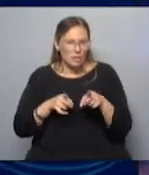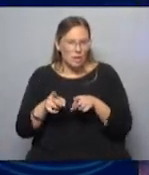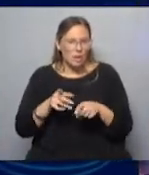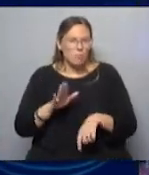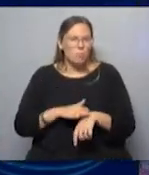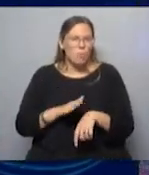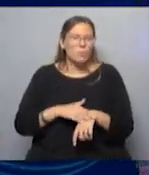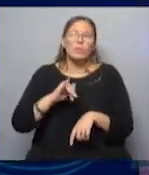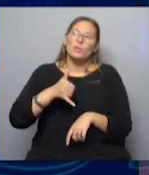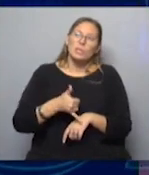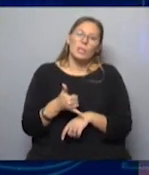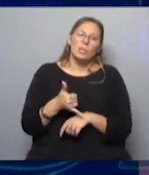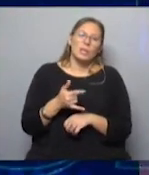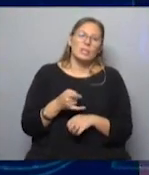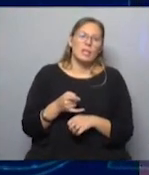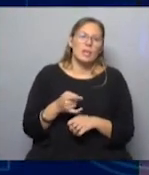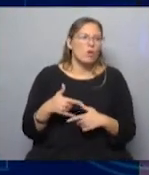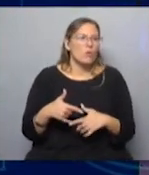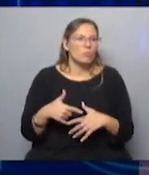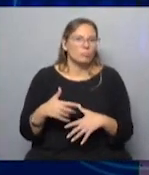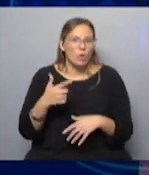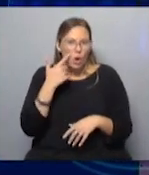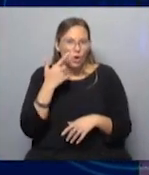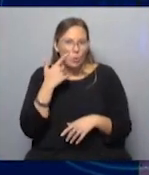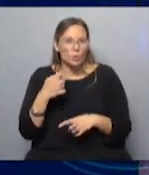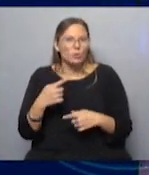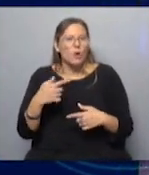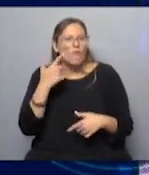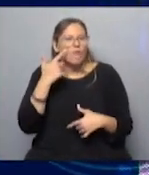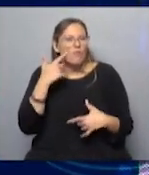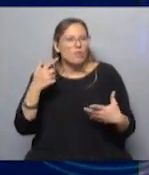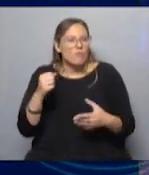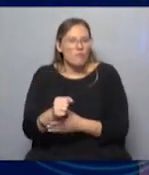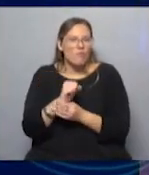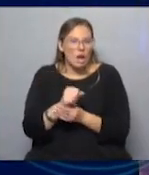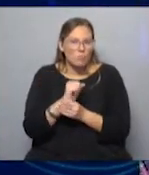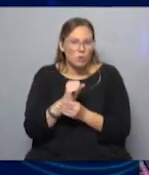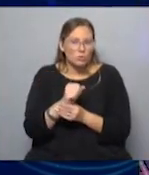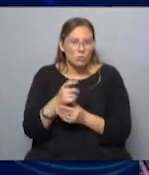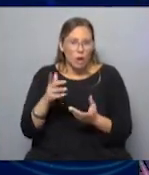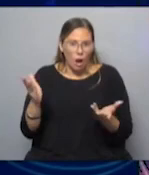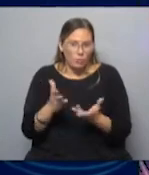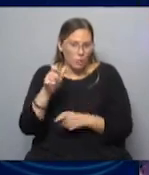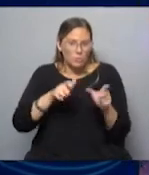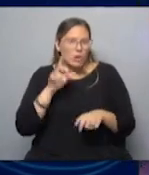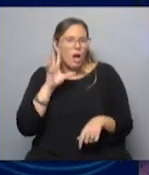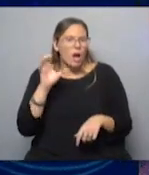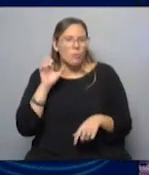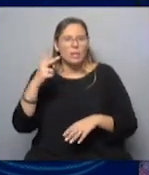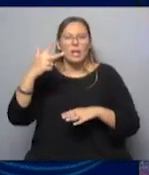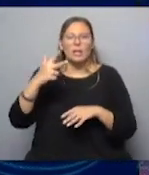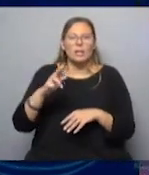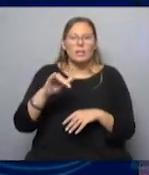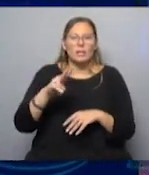en el sentido del éxito cuando uno vive el éxito así porque el amor de la gente se acuerda de